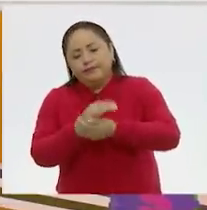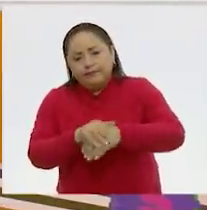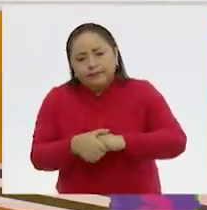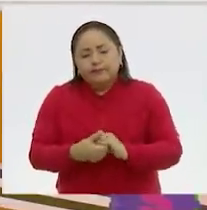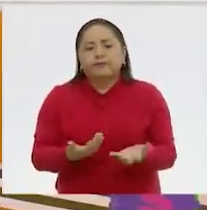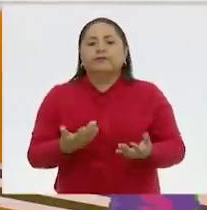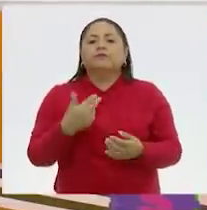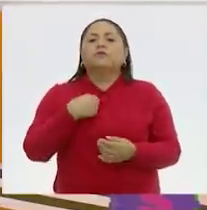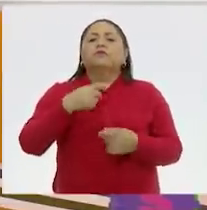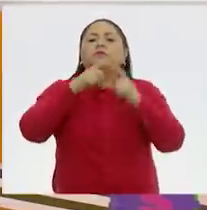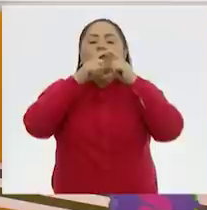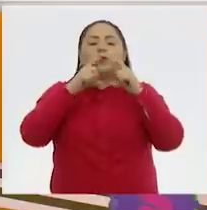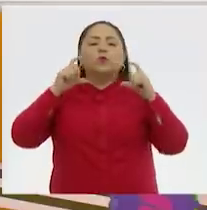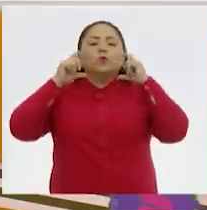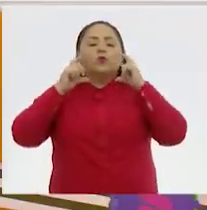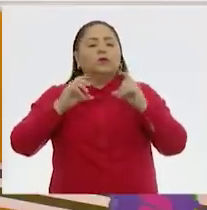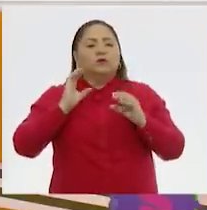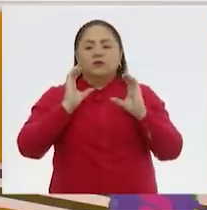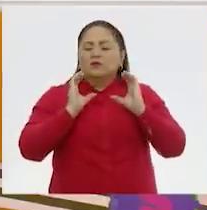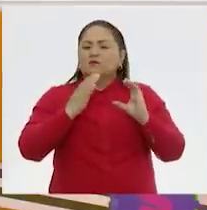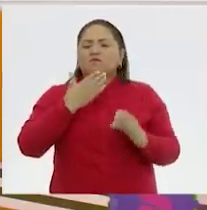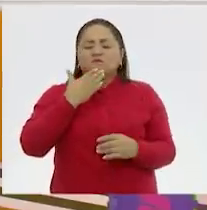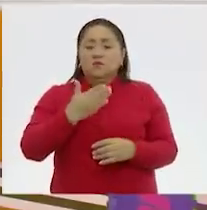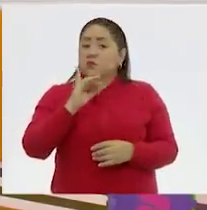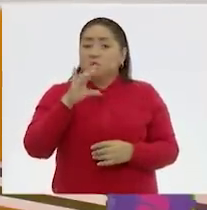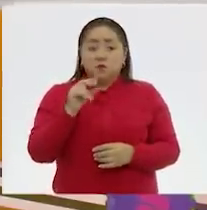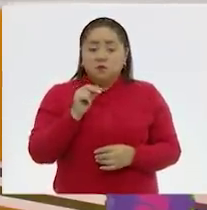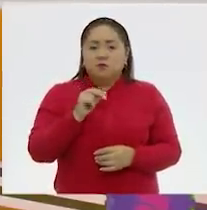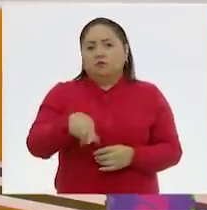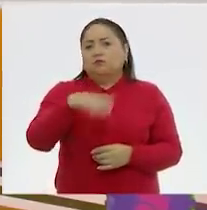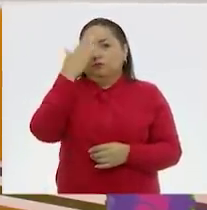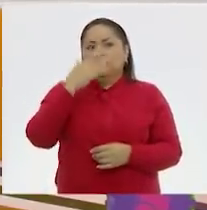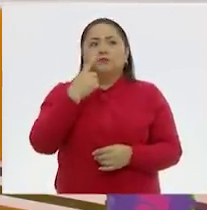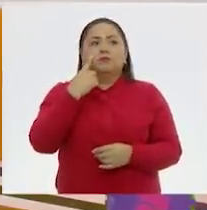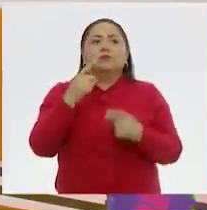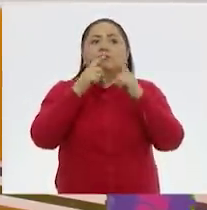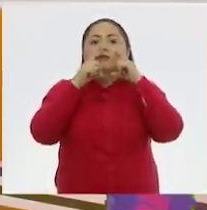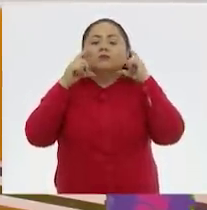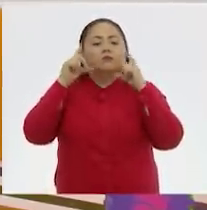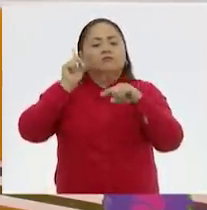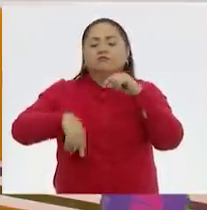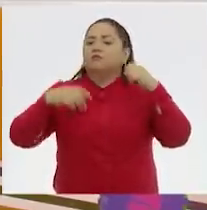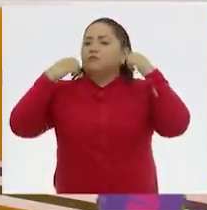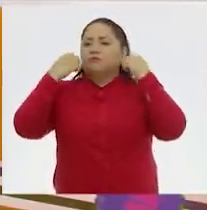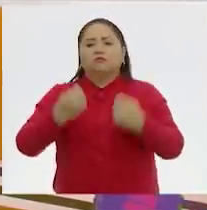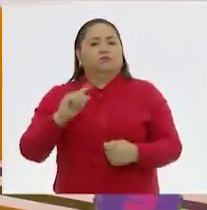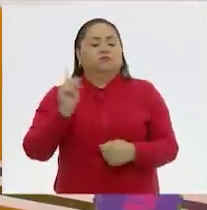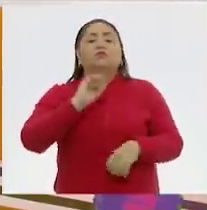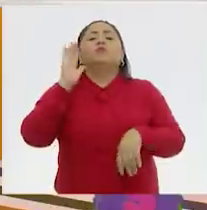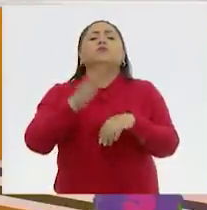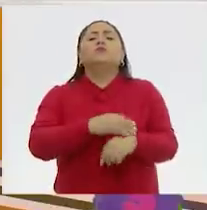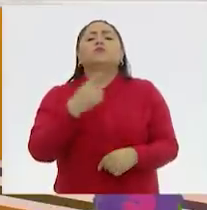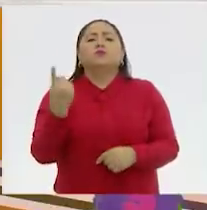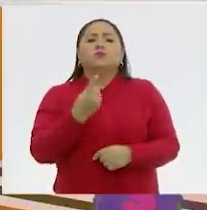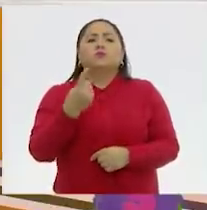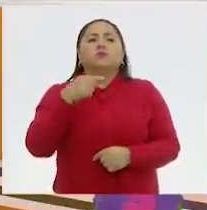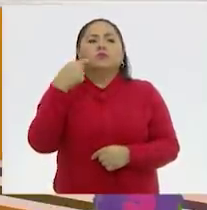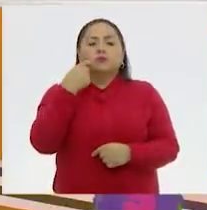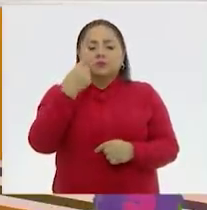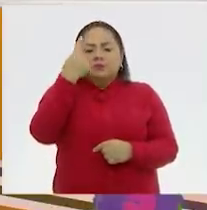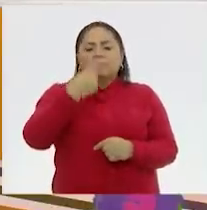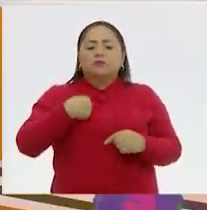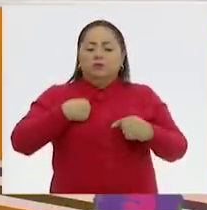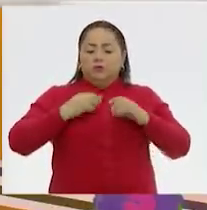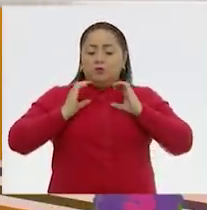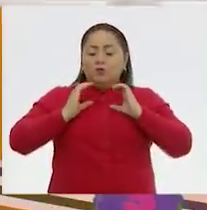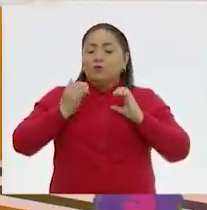manos, voy a usar mi cubrebocas correctamente. Mira, por eso aquí lo tengo. No me lo voy a quitar porque esa es una forma de cuidarte a